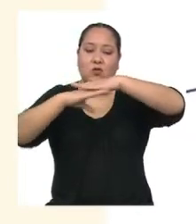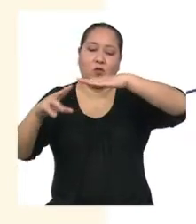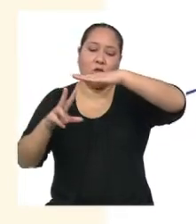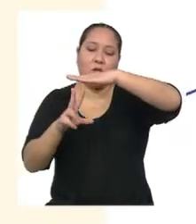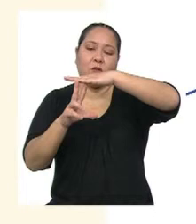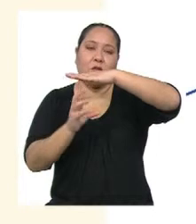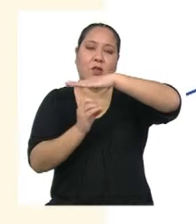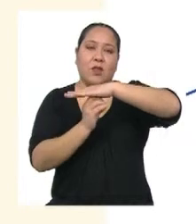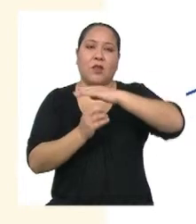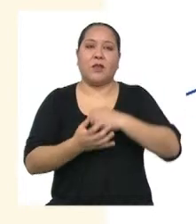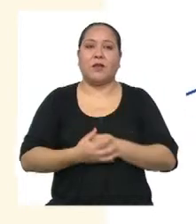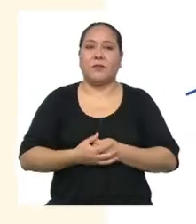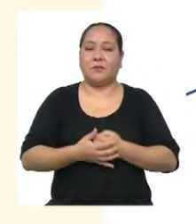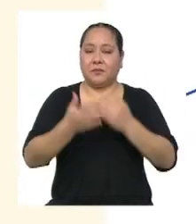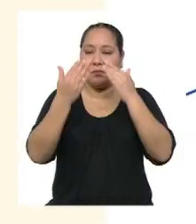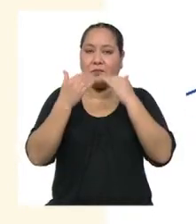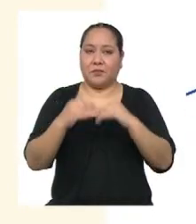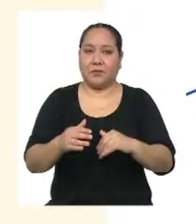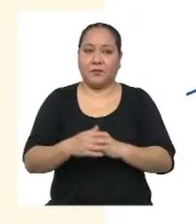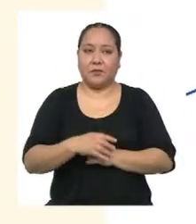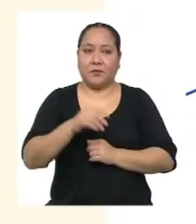nos da un total de